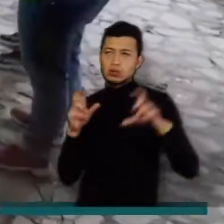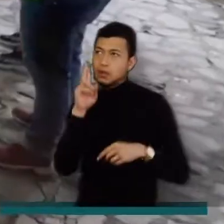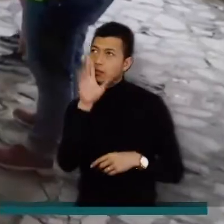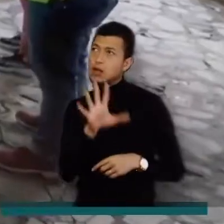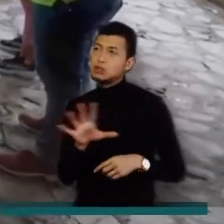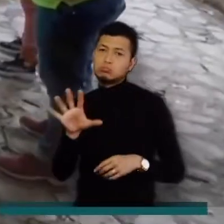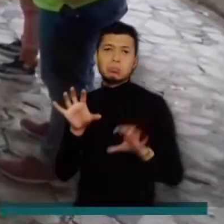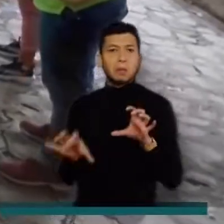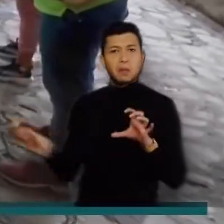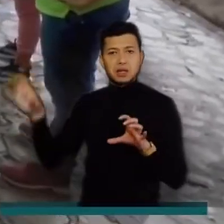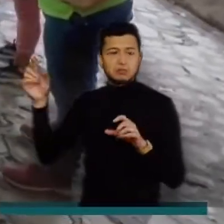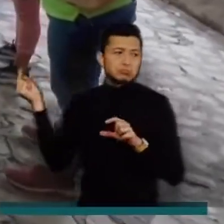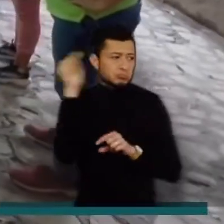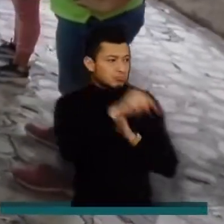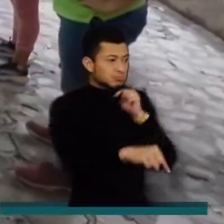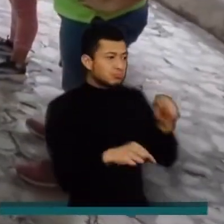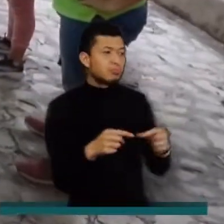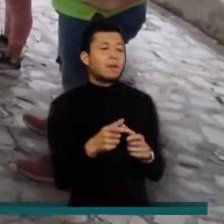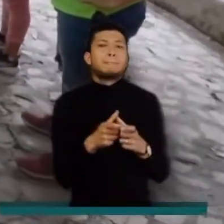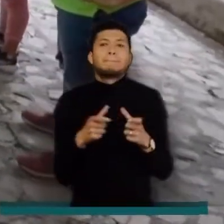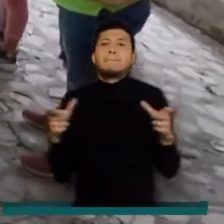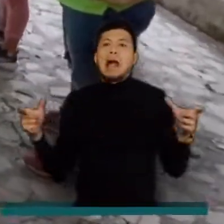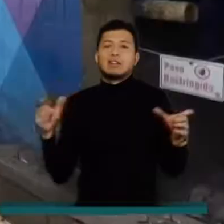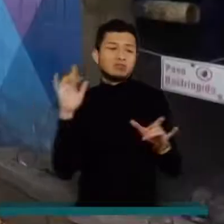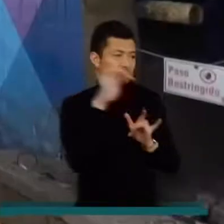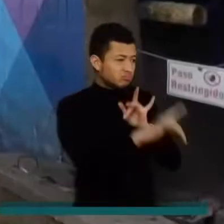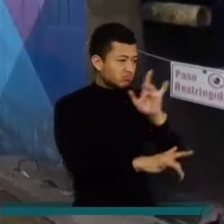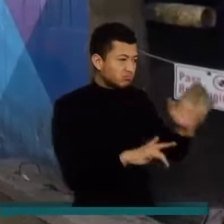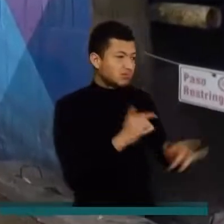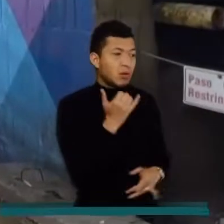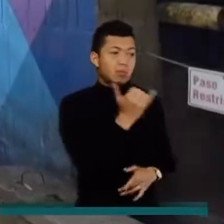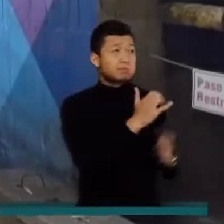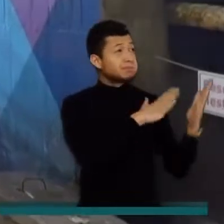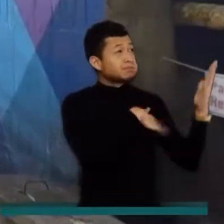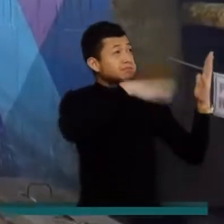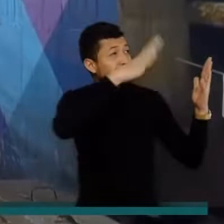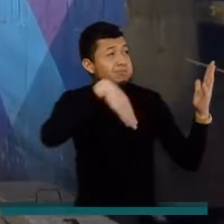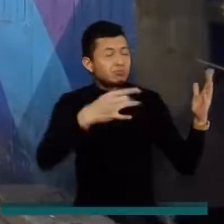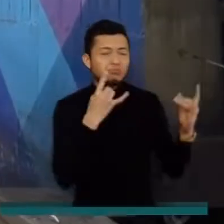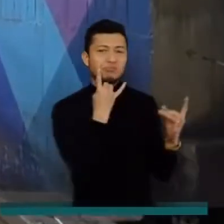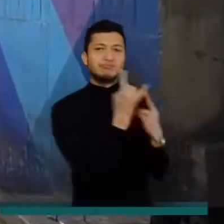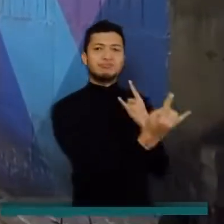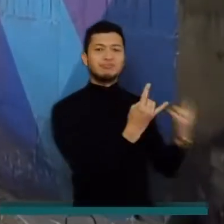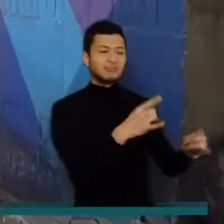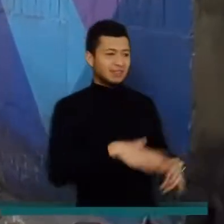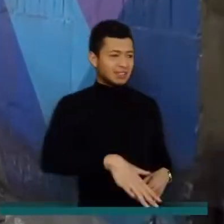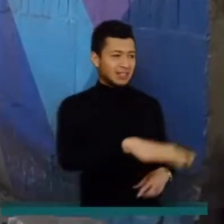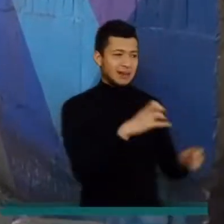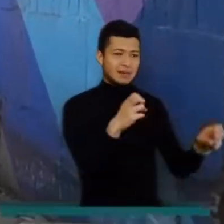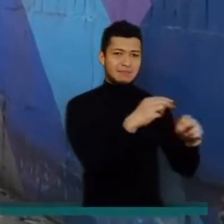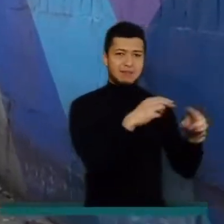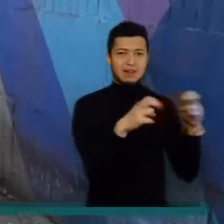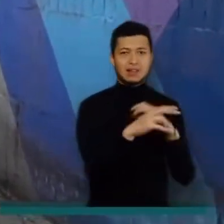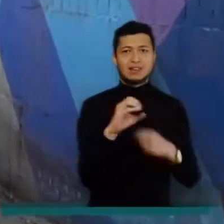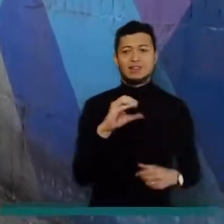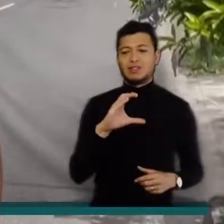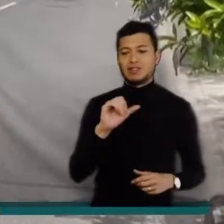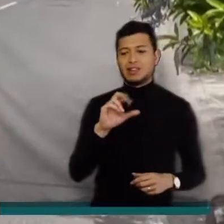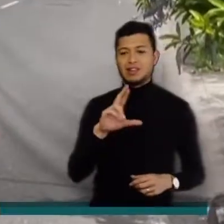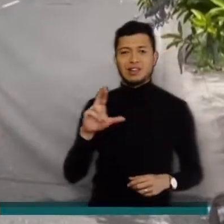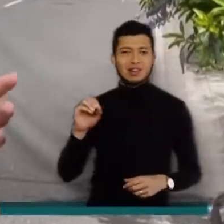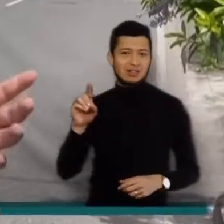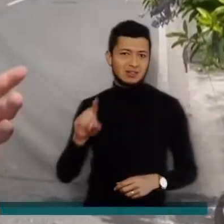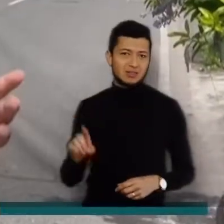nacionales y extranjeros ha aumentado significativamente en el que los murales se convierten en un atractivo más del Bioparque los ocarros